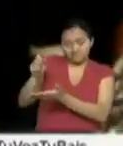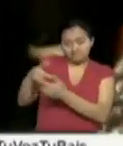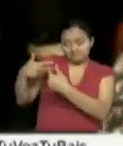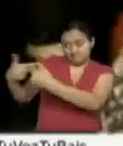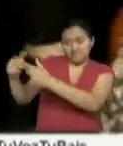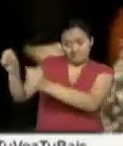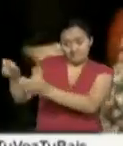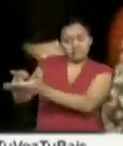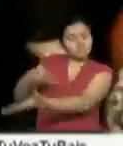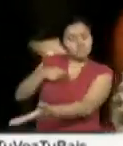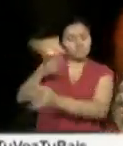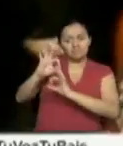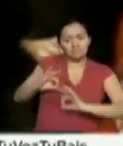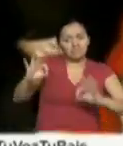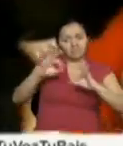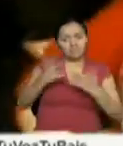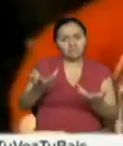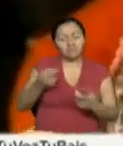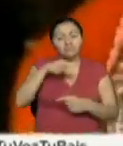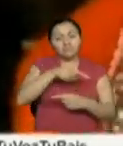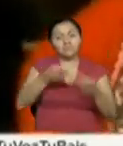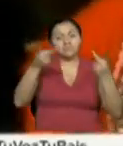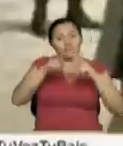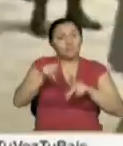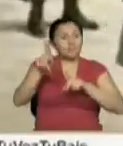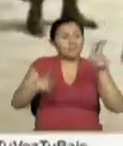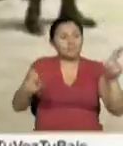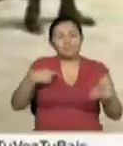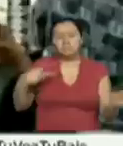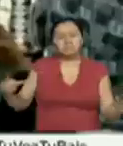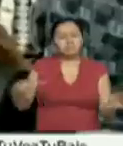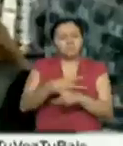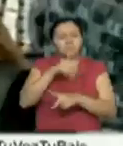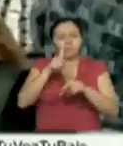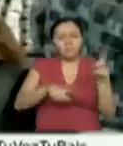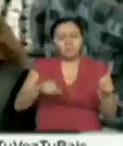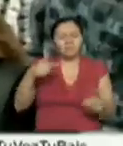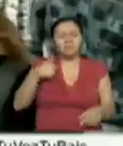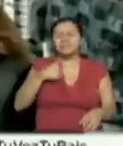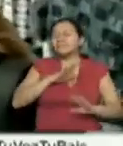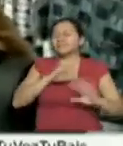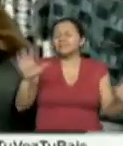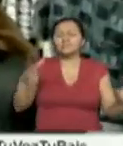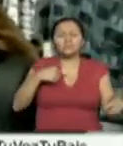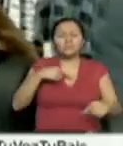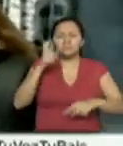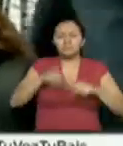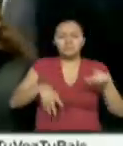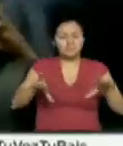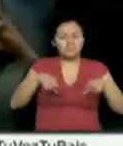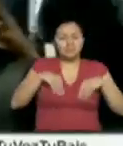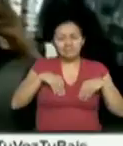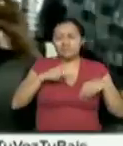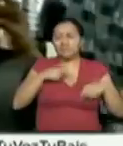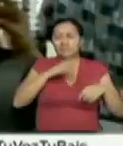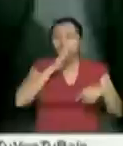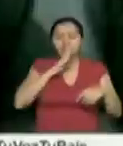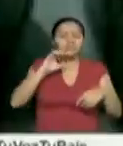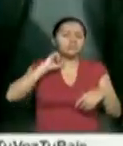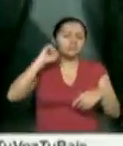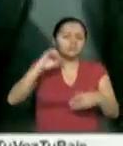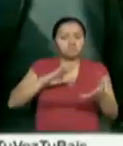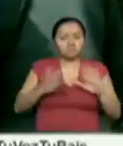La situación más drástica fue para aquellas personas que prefirieron quitarse la vida, un aspecto que a pesar de que algún día la justicia llegue, no podrá